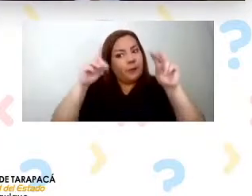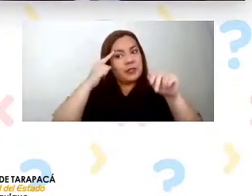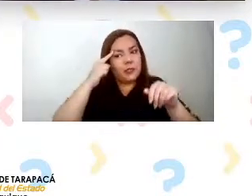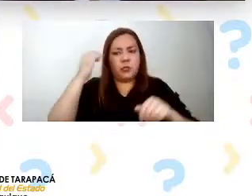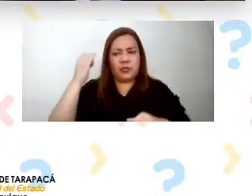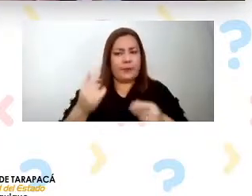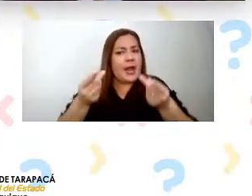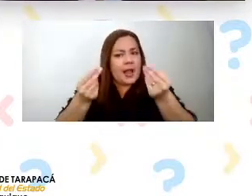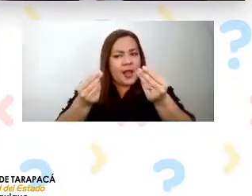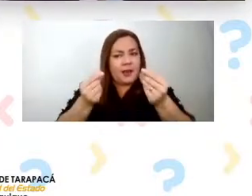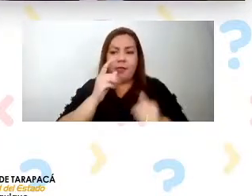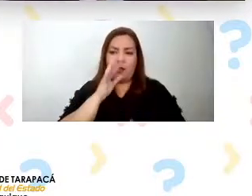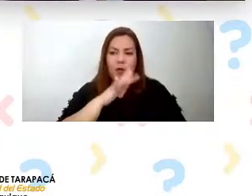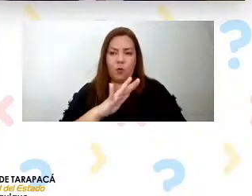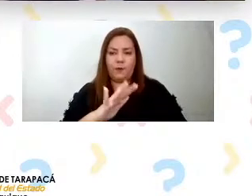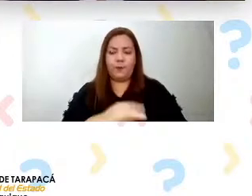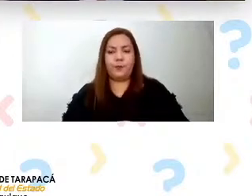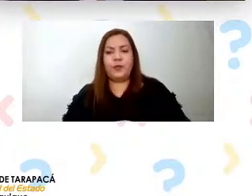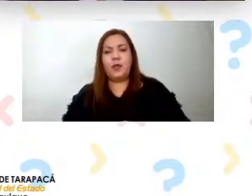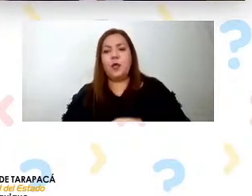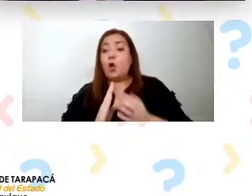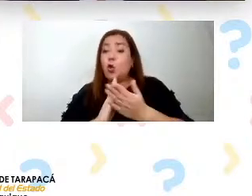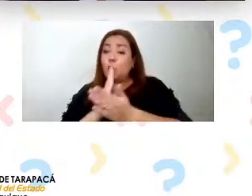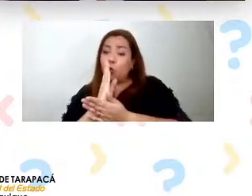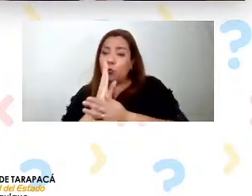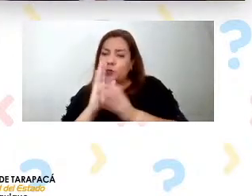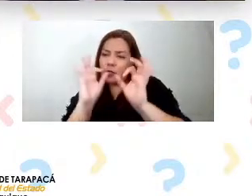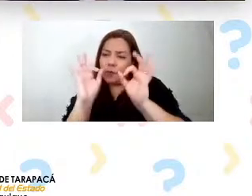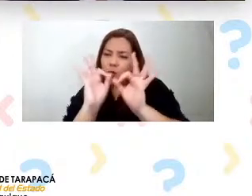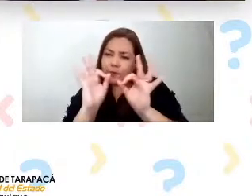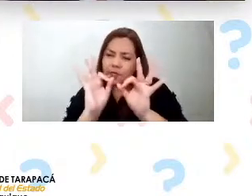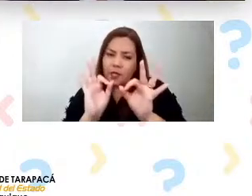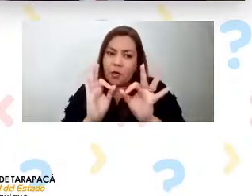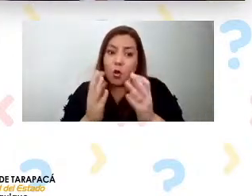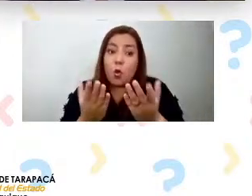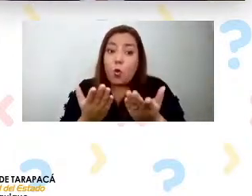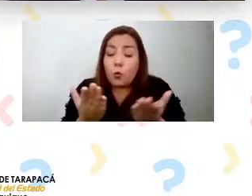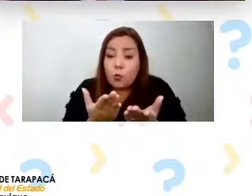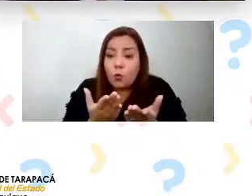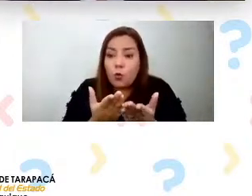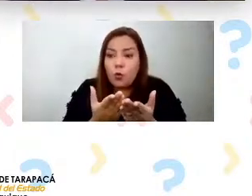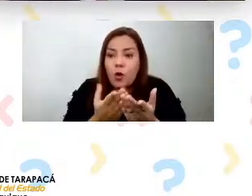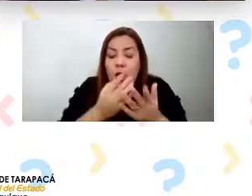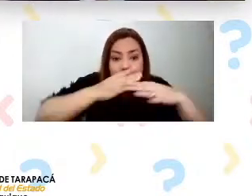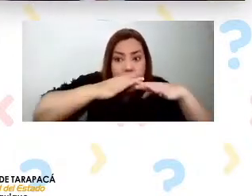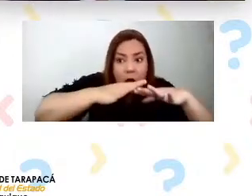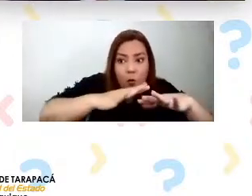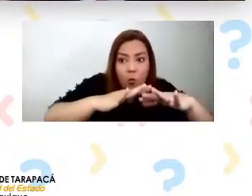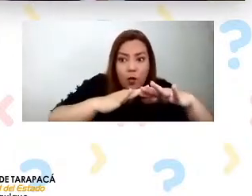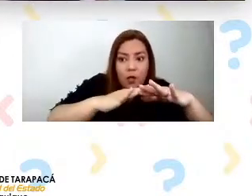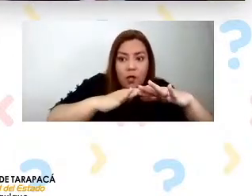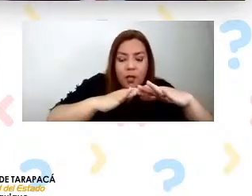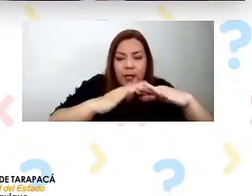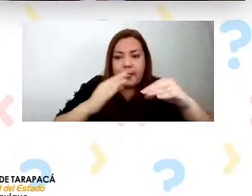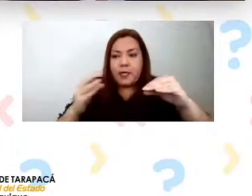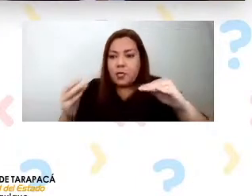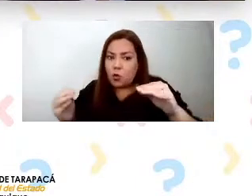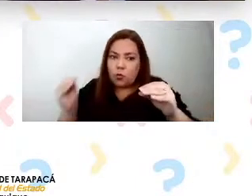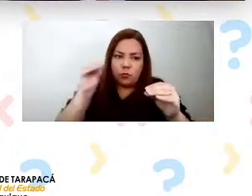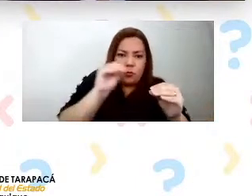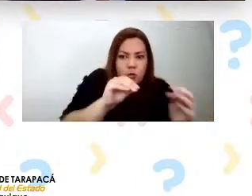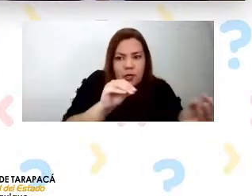Bien, comenzamos entonces a explicar cómo las aguas incorporan